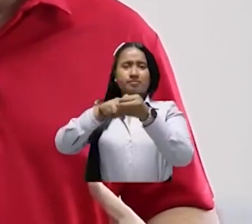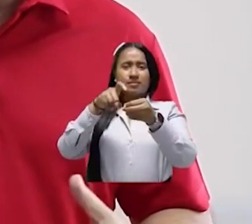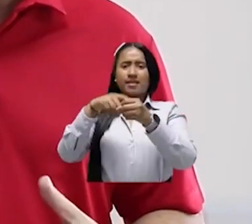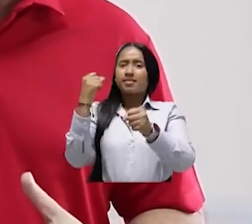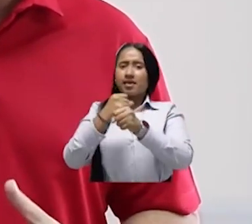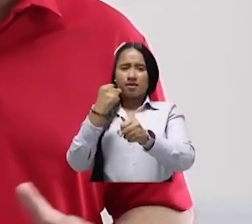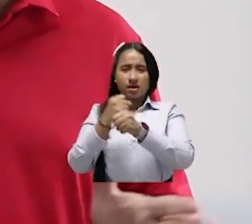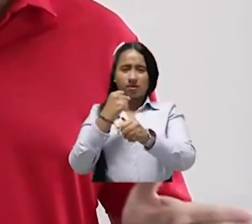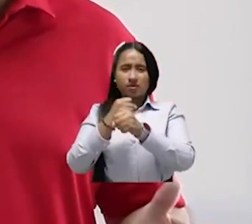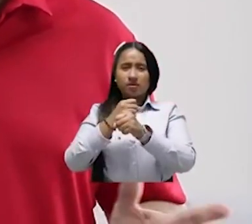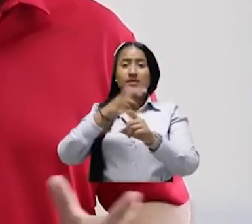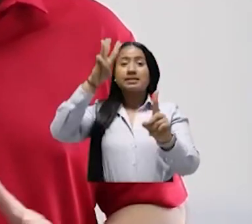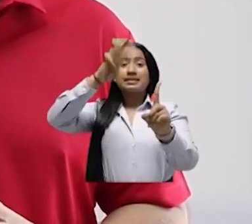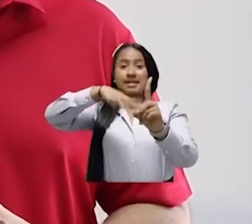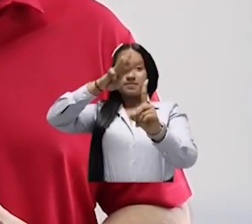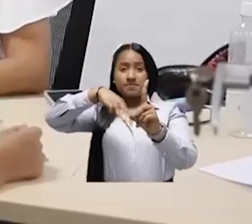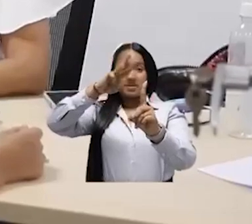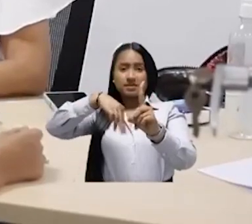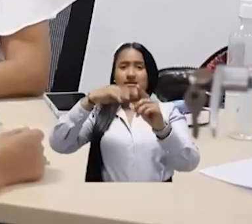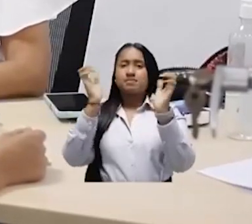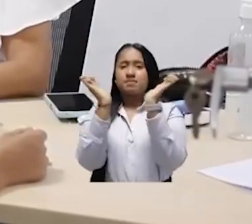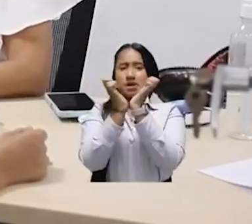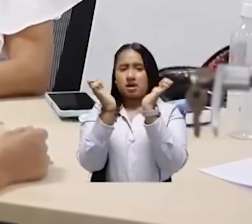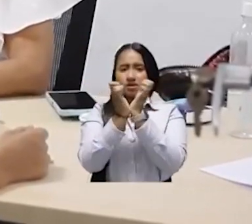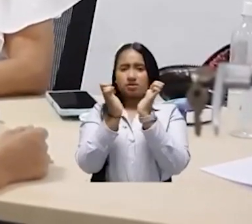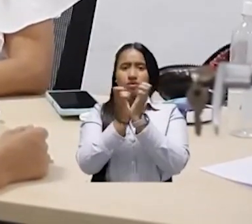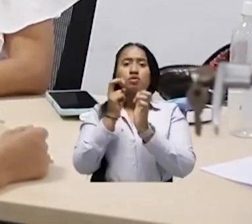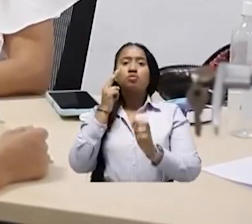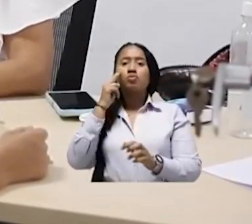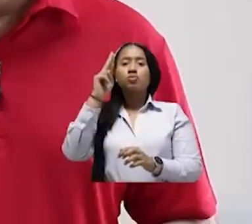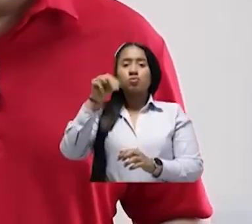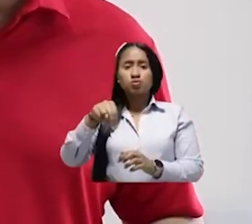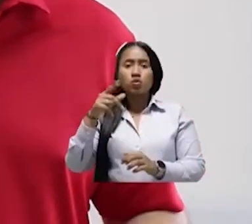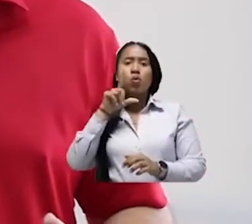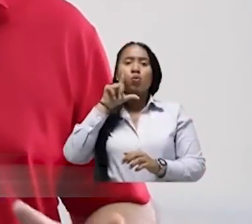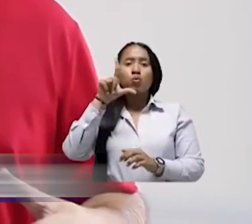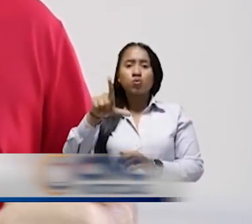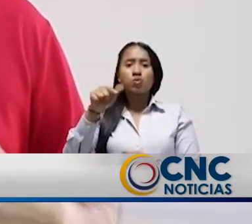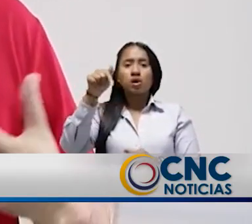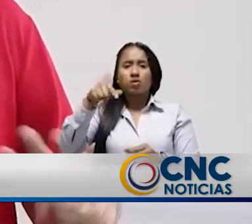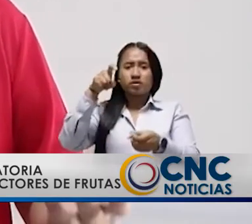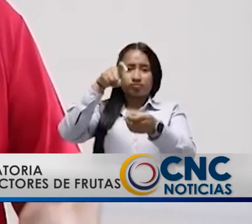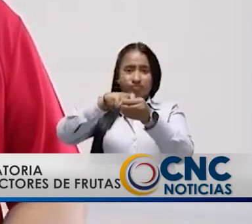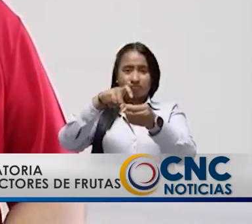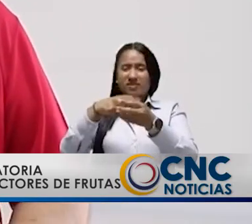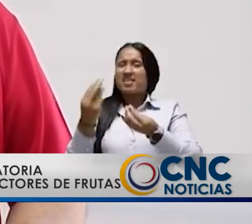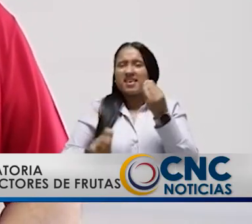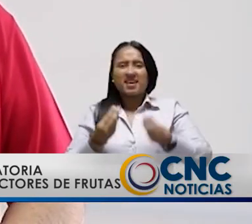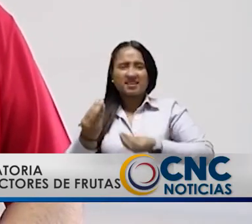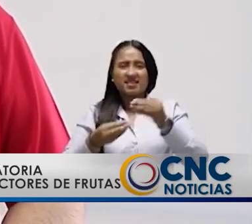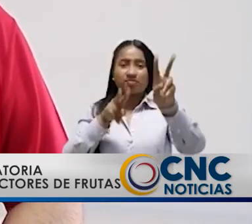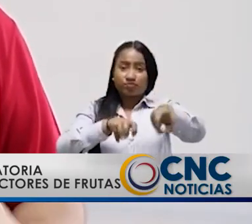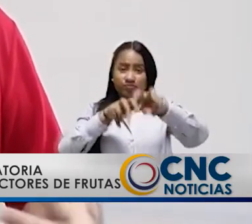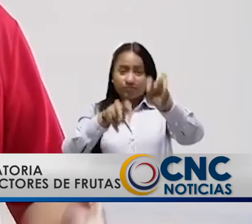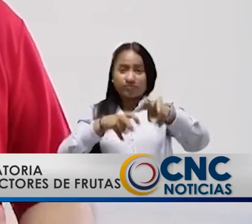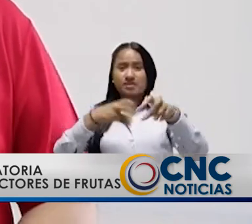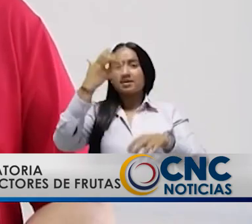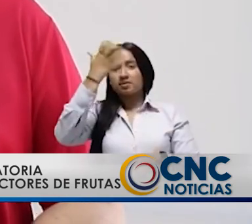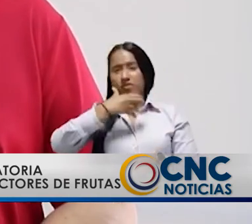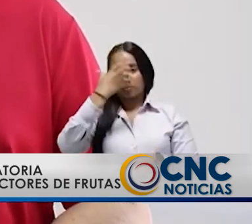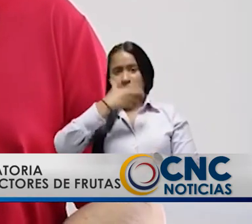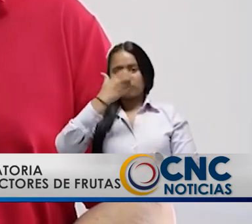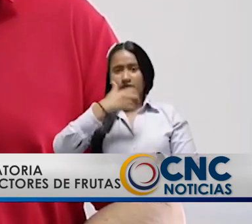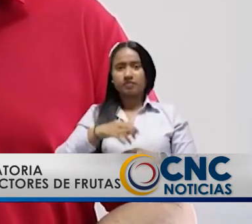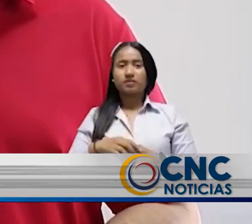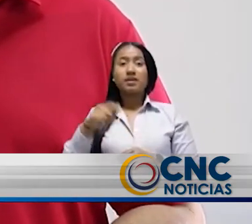está buscando trabajadores para el periodo durante 3 meses, a partir de mayo, junio y julio, donde normalmente generan recolección